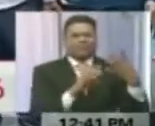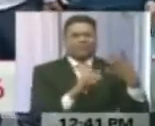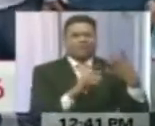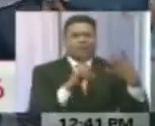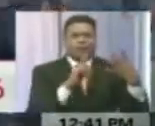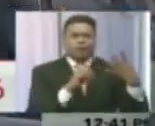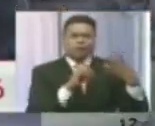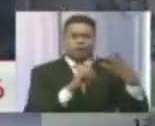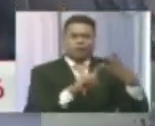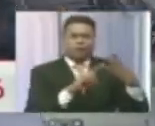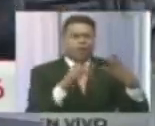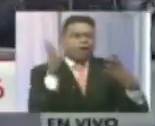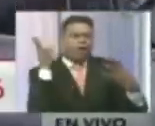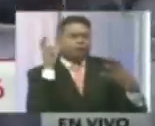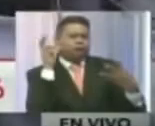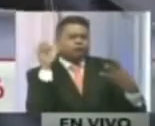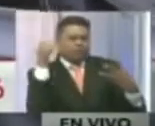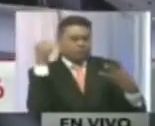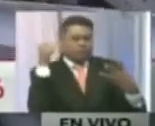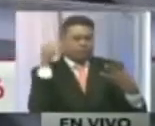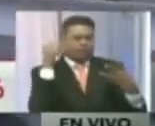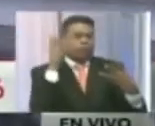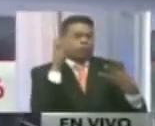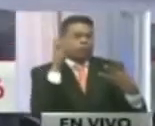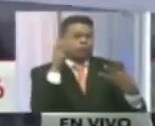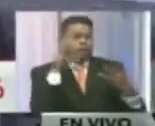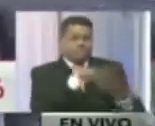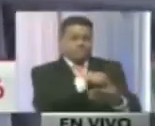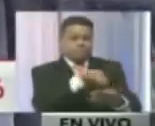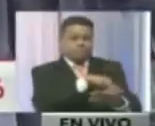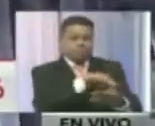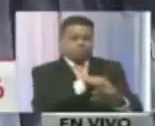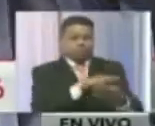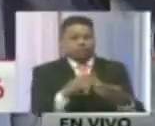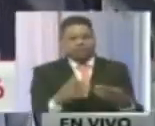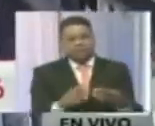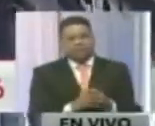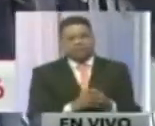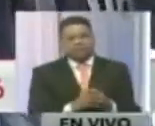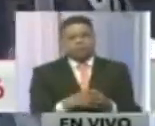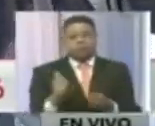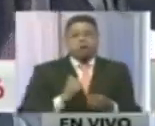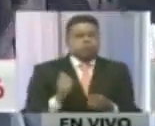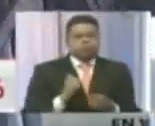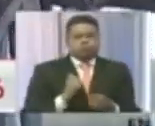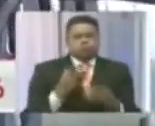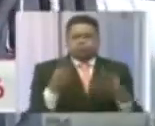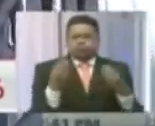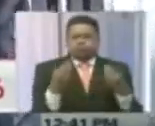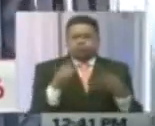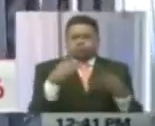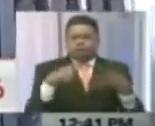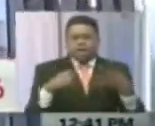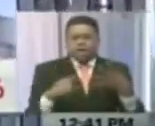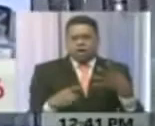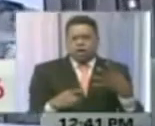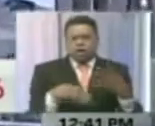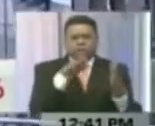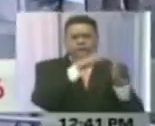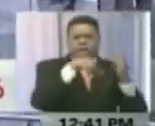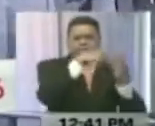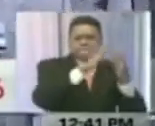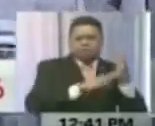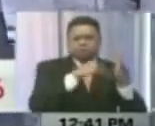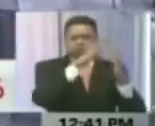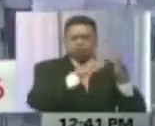a Caña y Miel, que es de aquí de Mérida. Más de, bueno, cualquier cantidad de cultores que nos espera en este